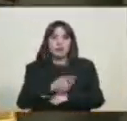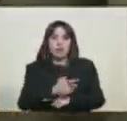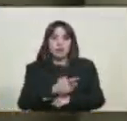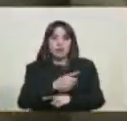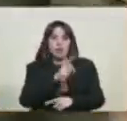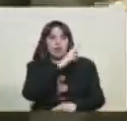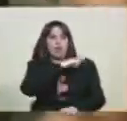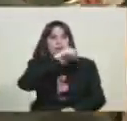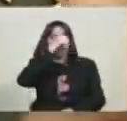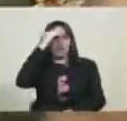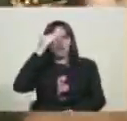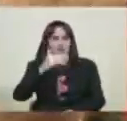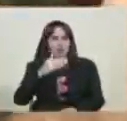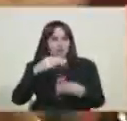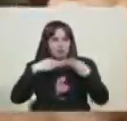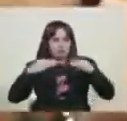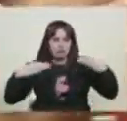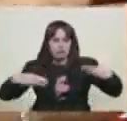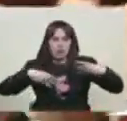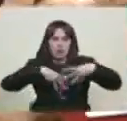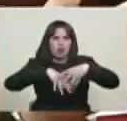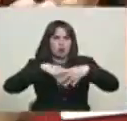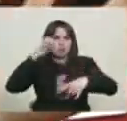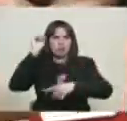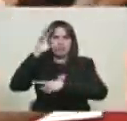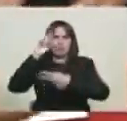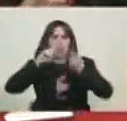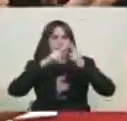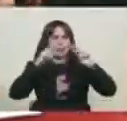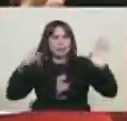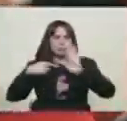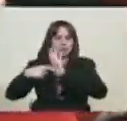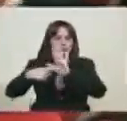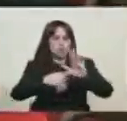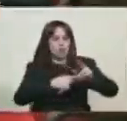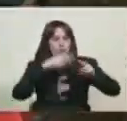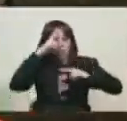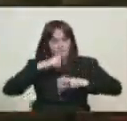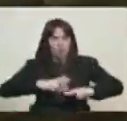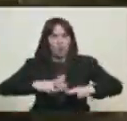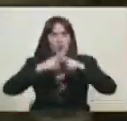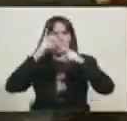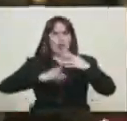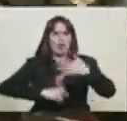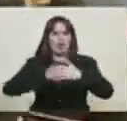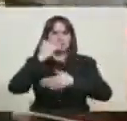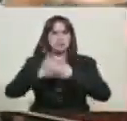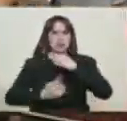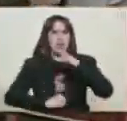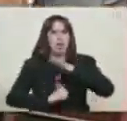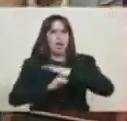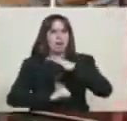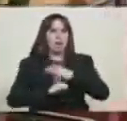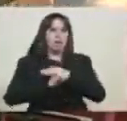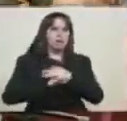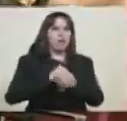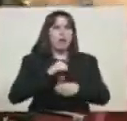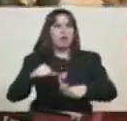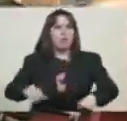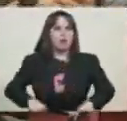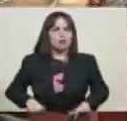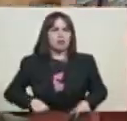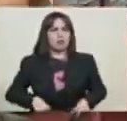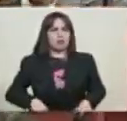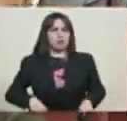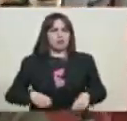un acto de desagravio popular, de paz, de cohesión, de apoyo de la Guardia Nacional Bolivariana a su comandante